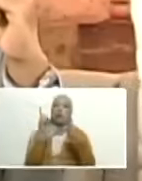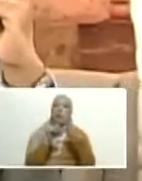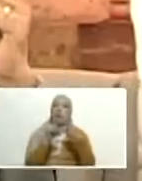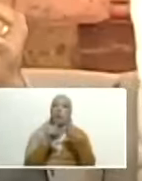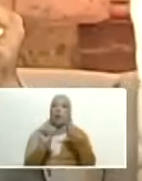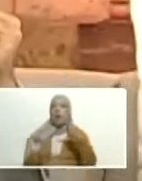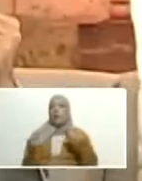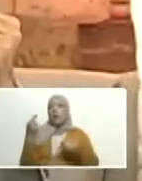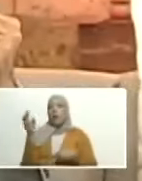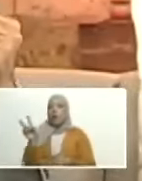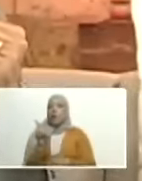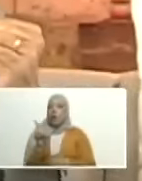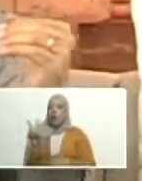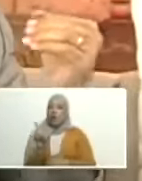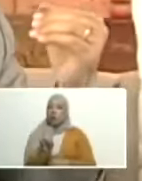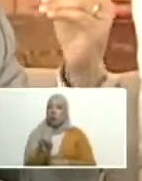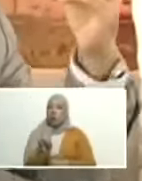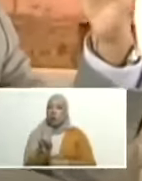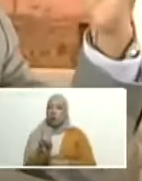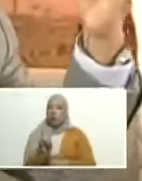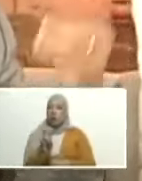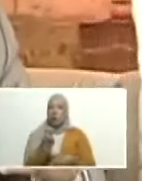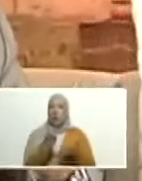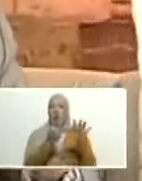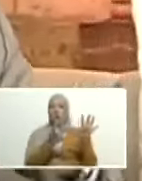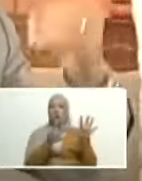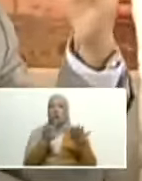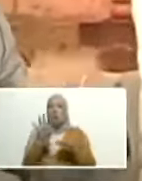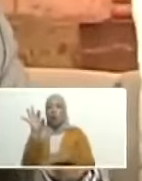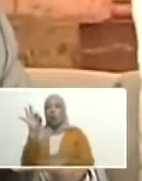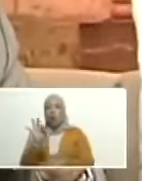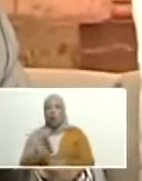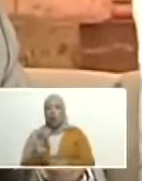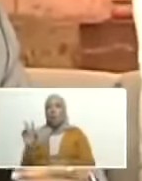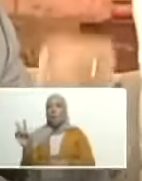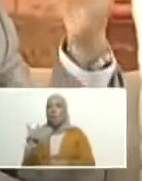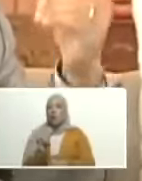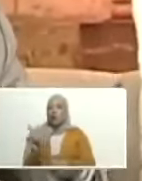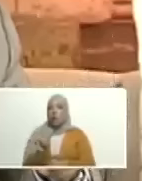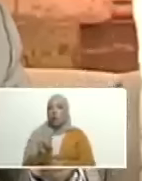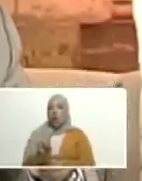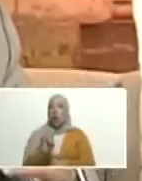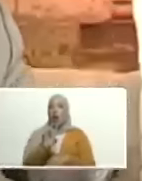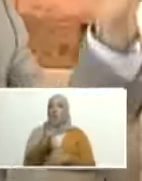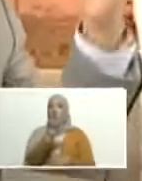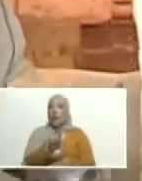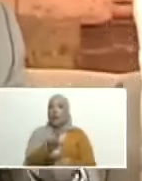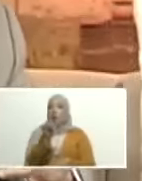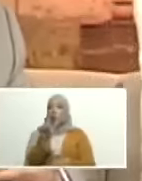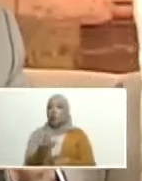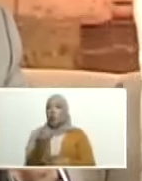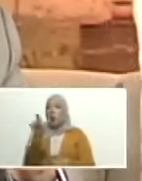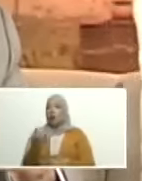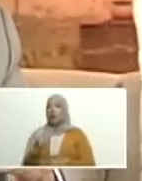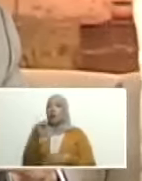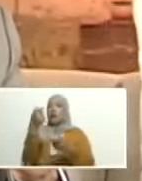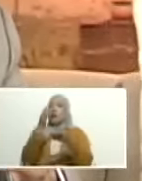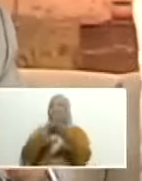Venezuela. El 84% de los venezolanos y las venezolanas